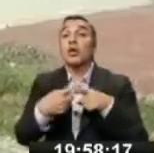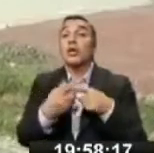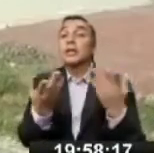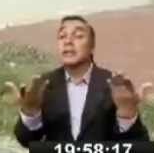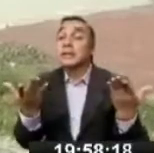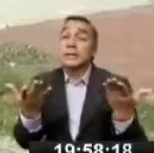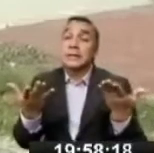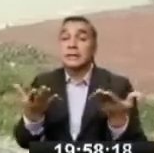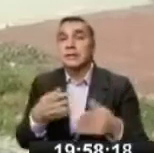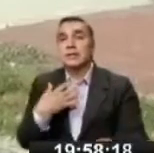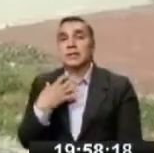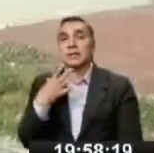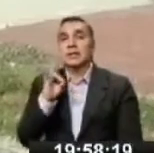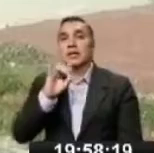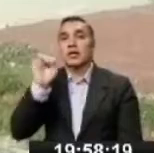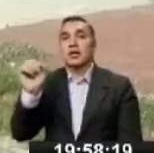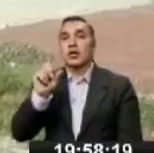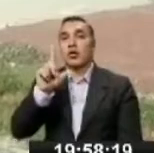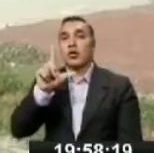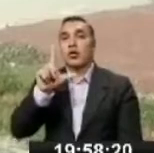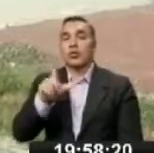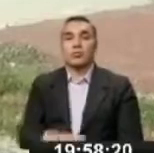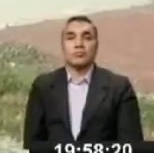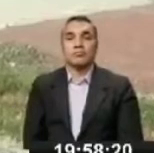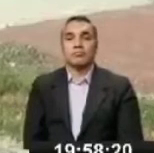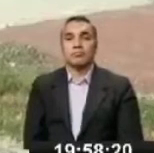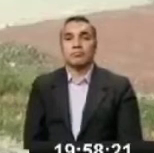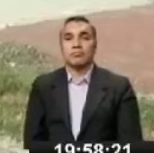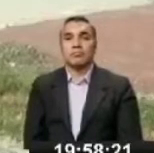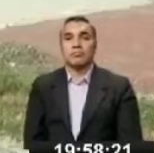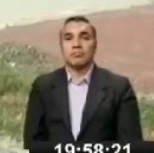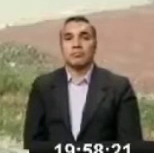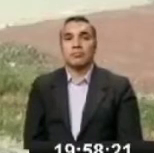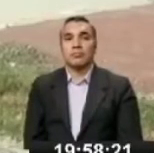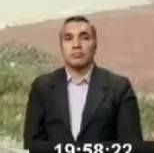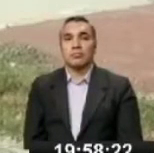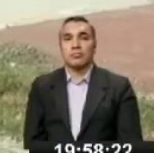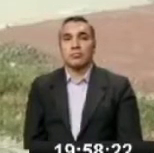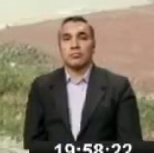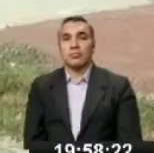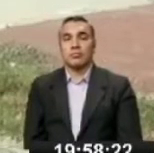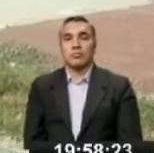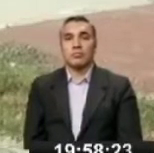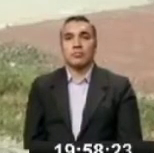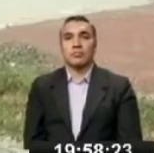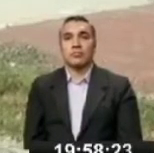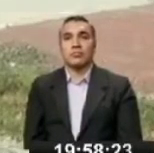tentativamente el 17 de julio. Informó Javier Salazar.